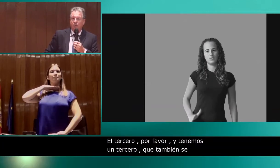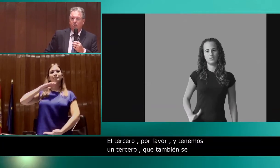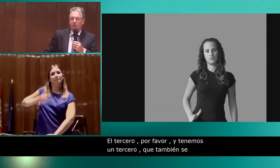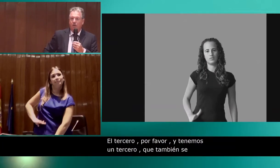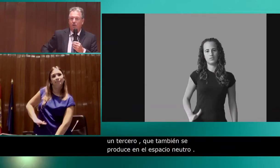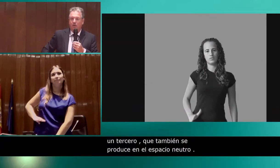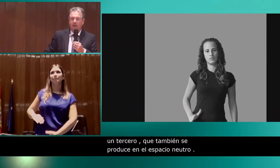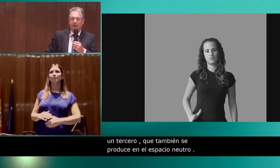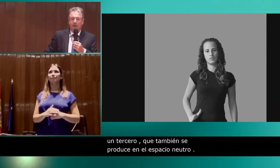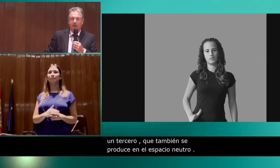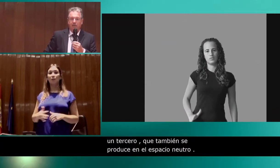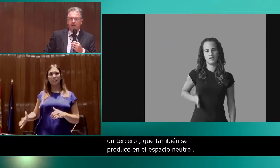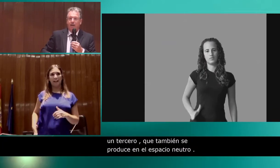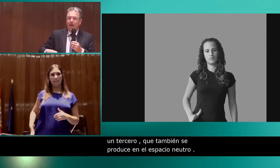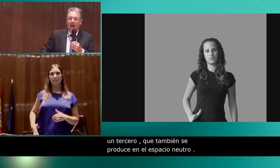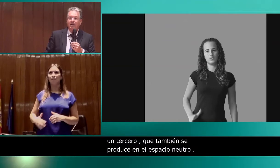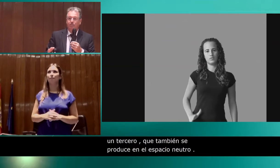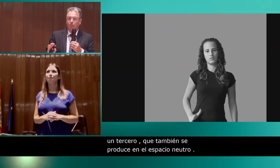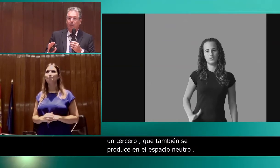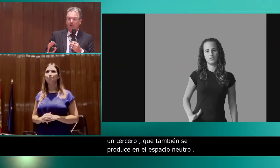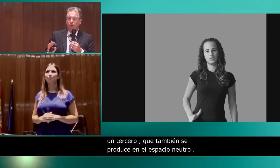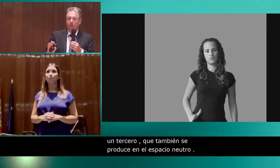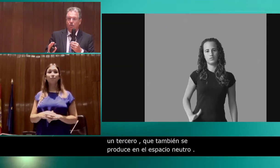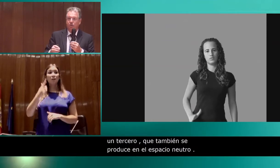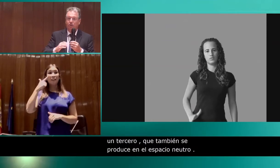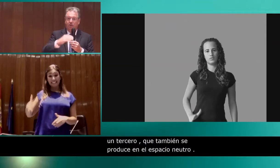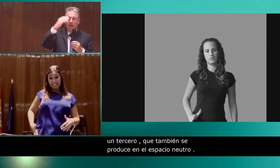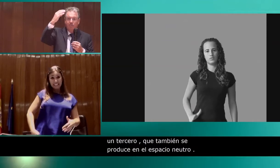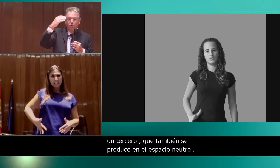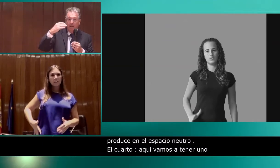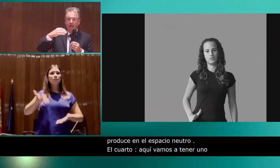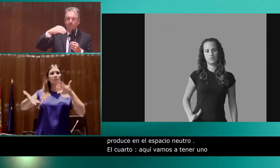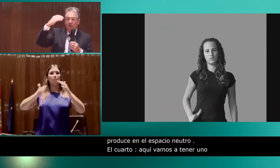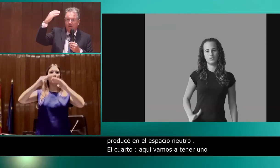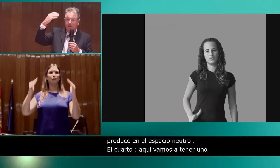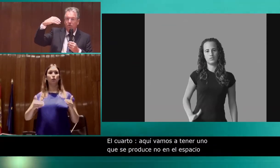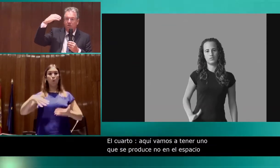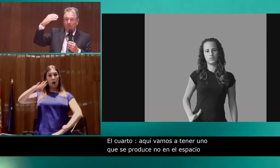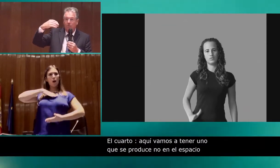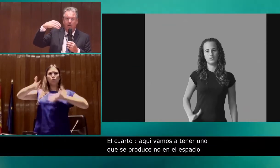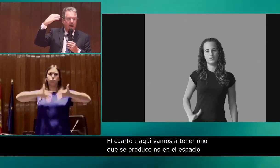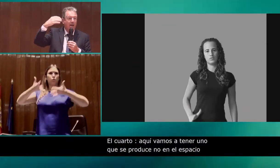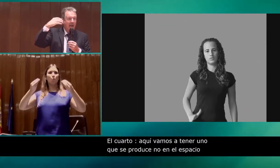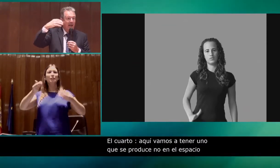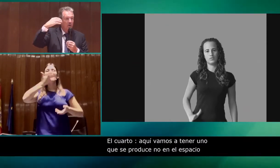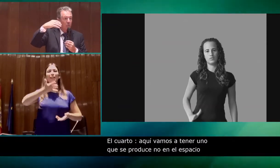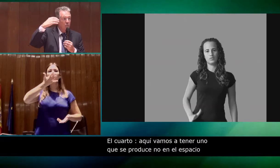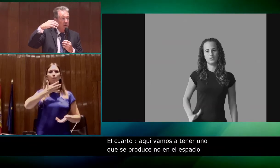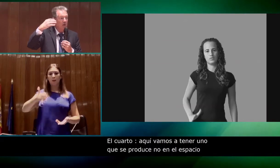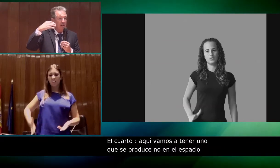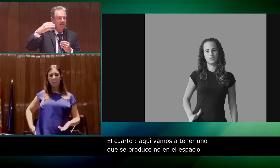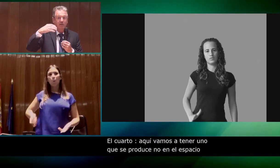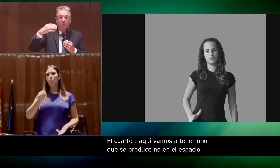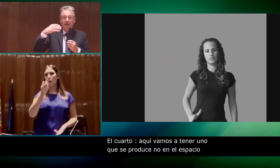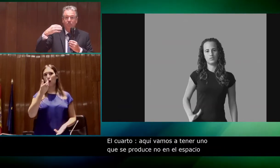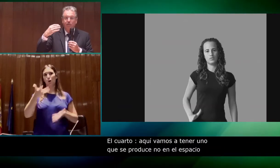neutro, sino en la cadera. Ahí se producen menos signos. Entonces, tenemos un ejemplo de signos que se producen en